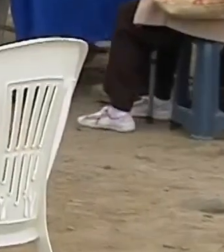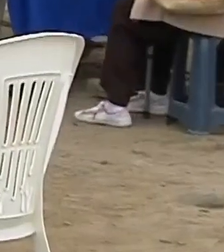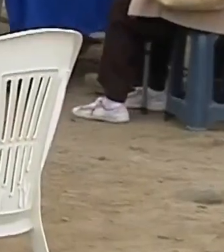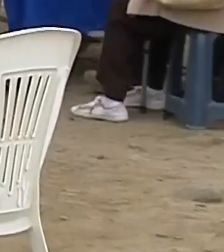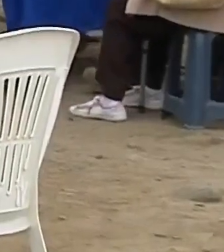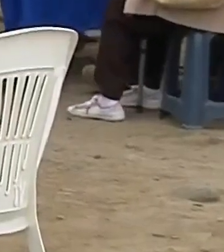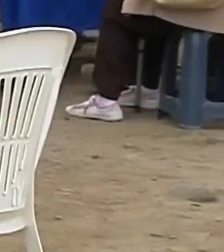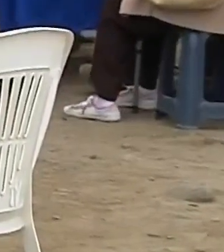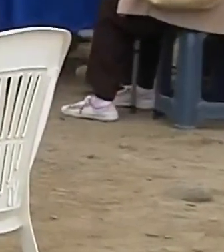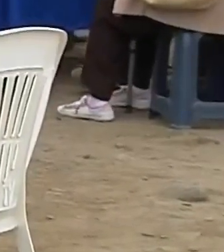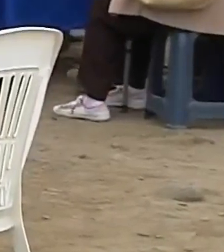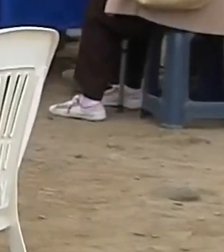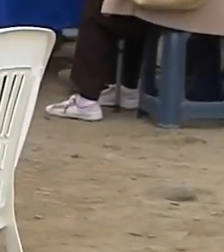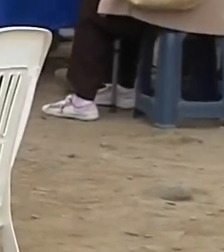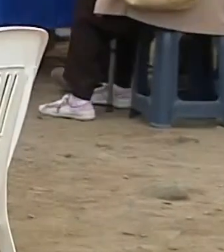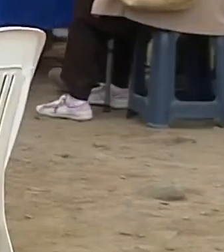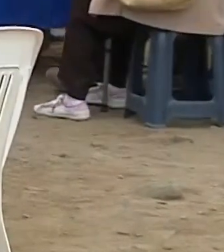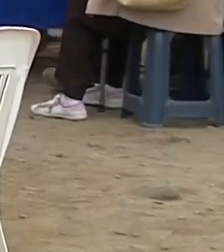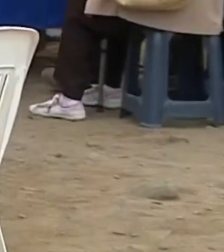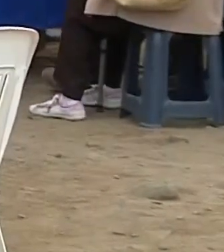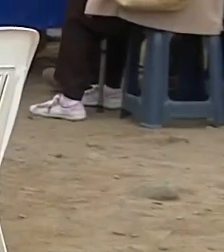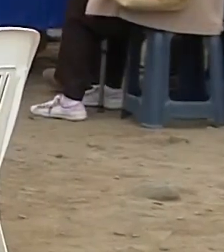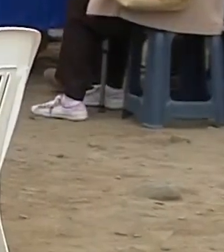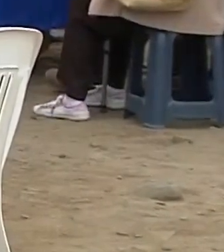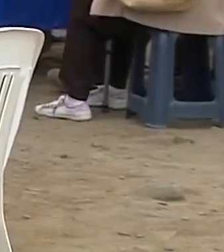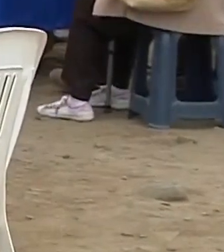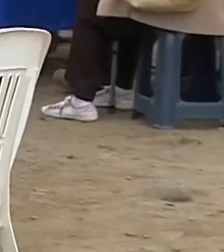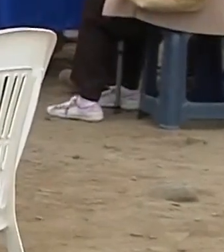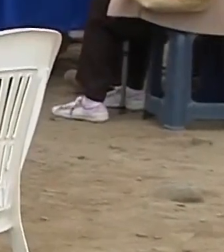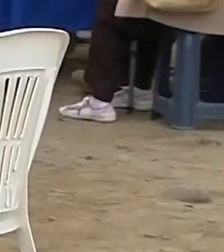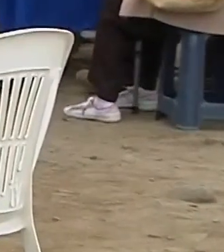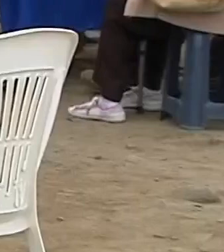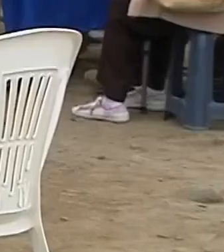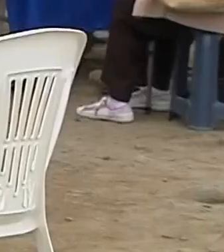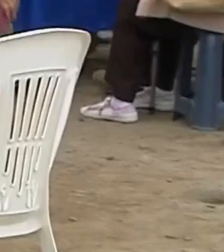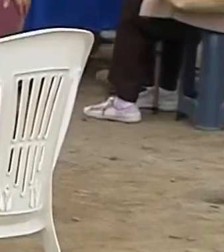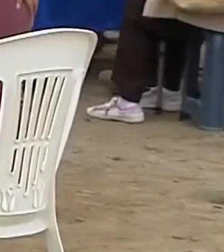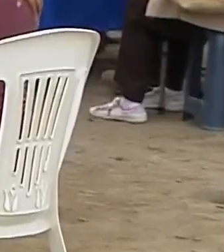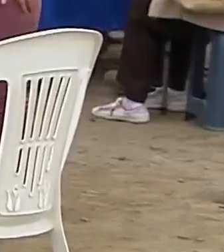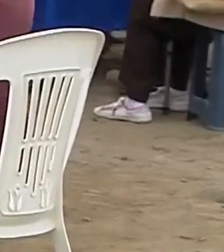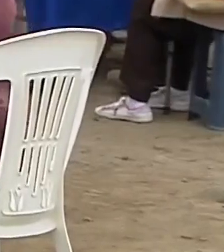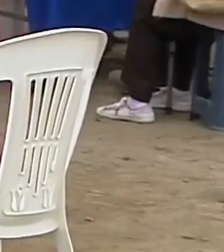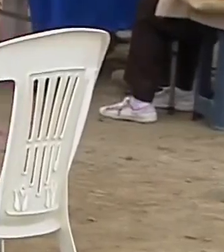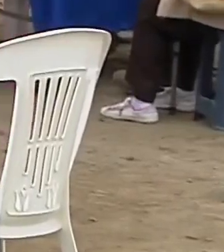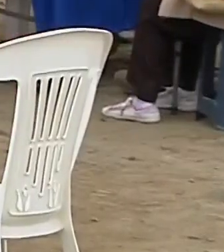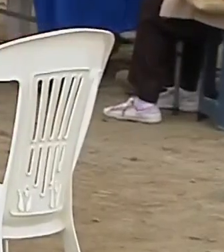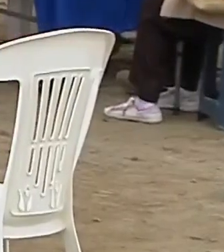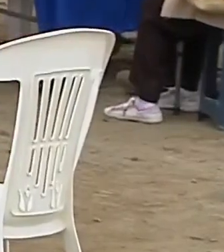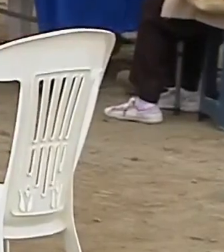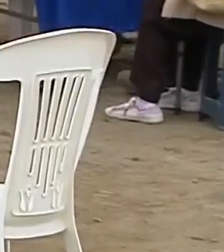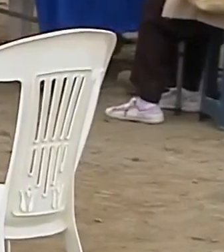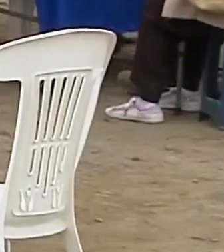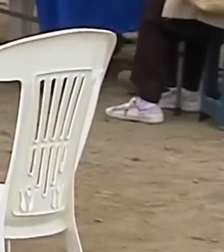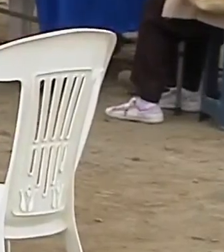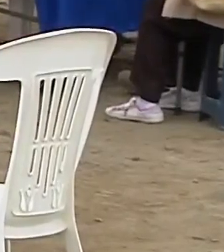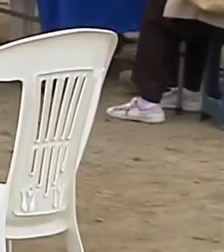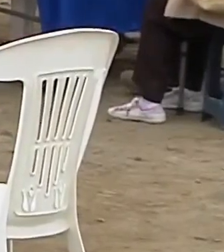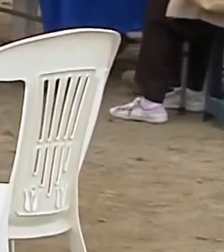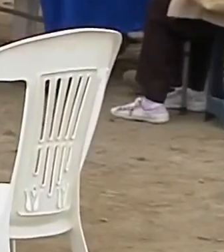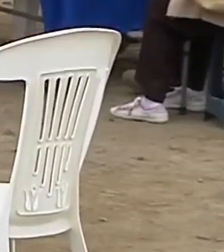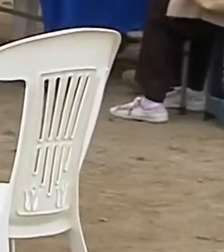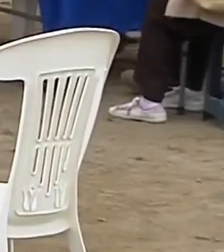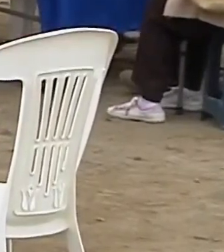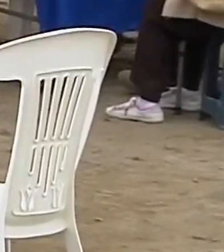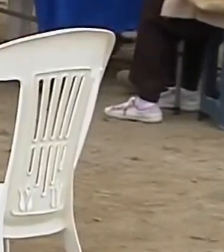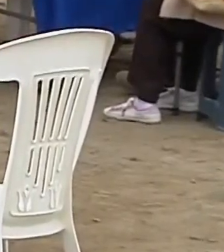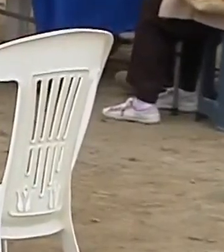que más lo necesitan, como es aquí en el distrito de San Martín, justamente en el asentamiento H, es el asentamiento humano,